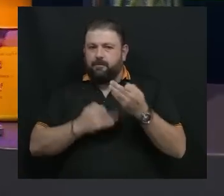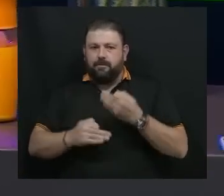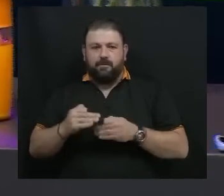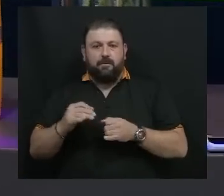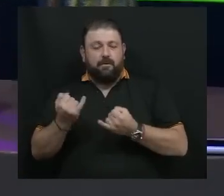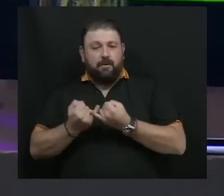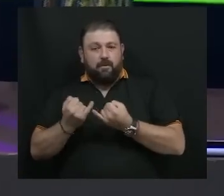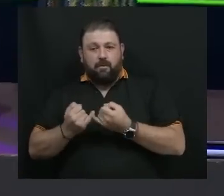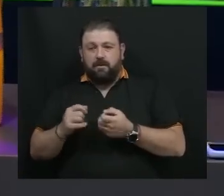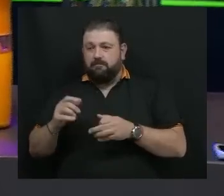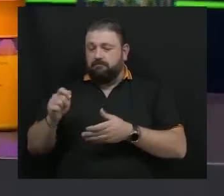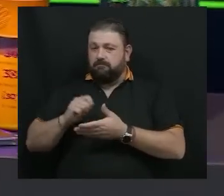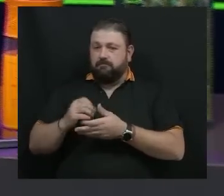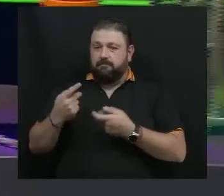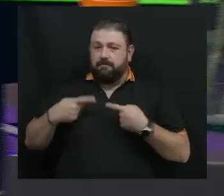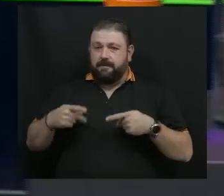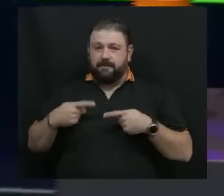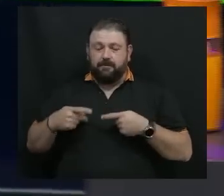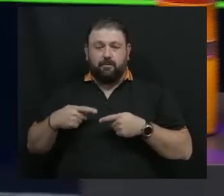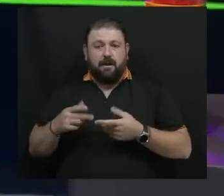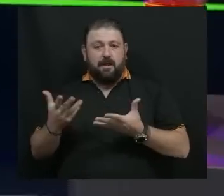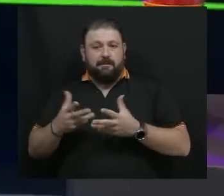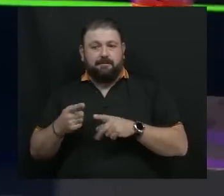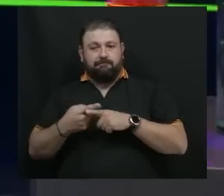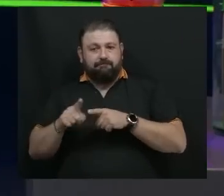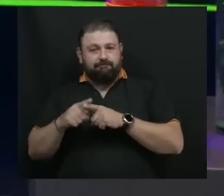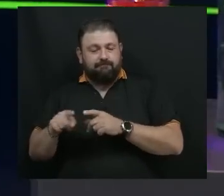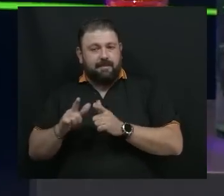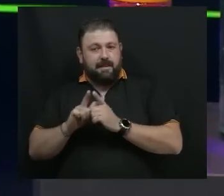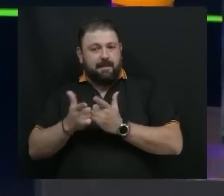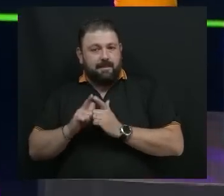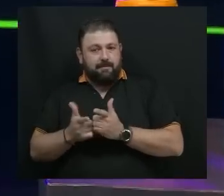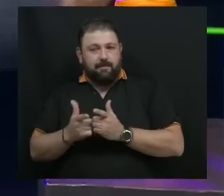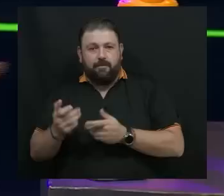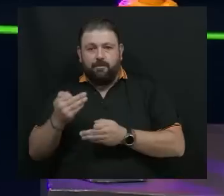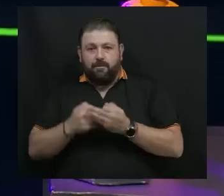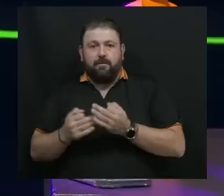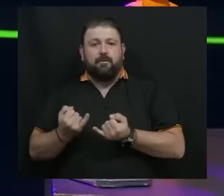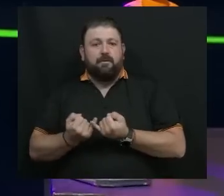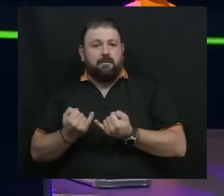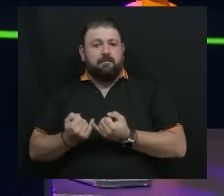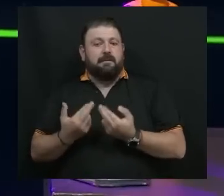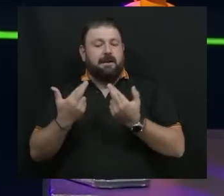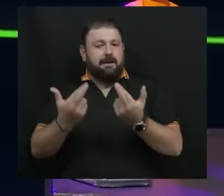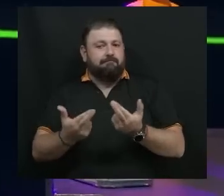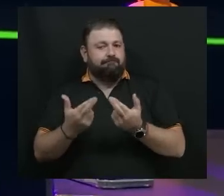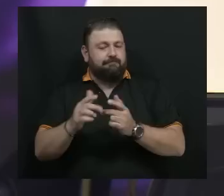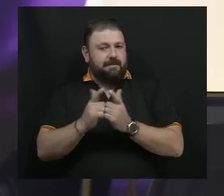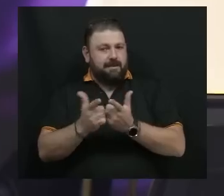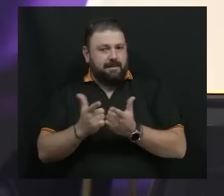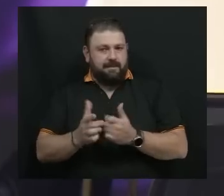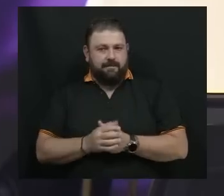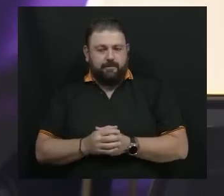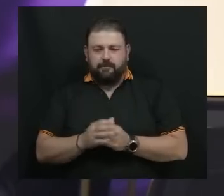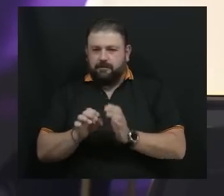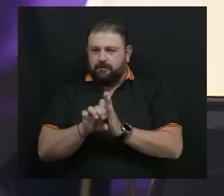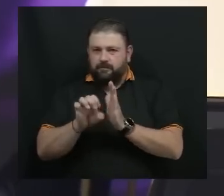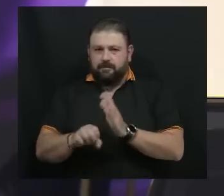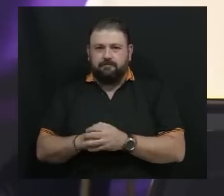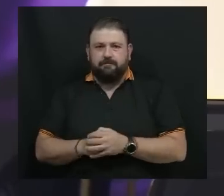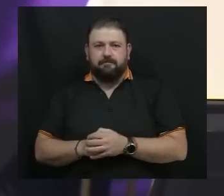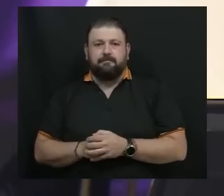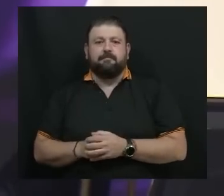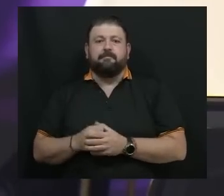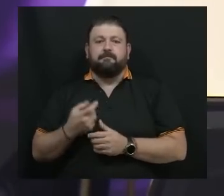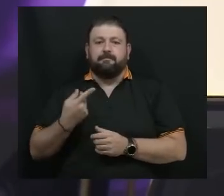libro, cada vez que alguien compre ese libro, digital o físico, pues este escritor recibe una regalía. Hoy ha estado por